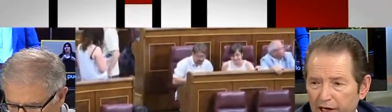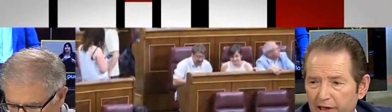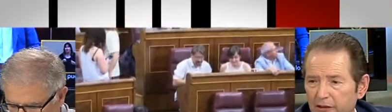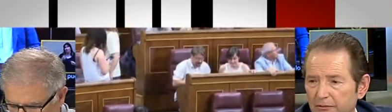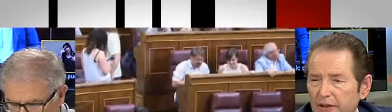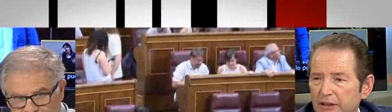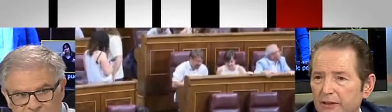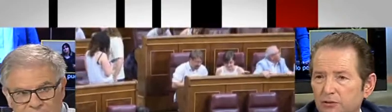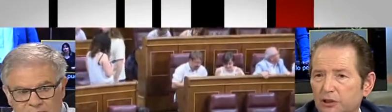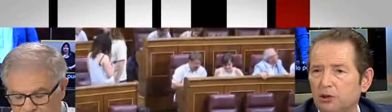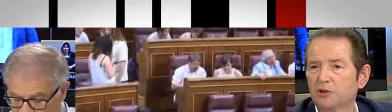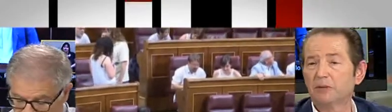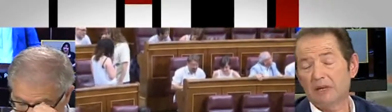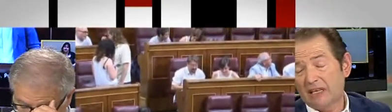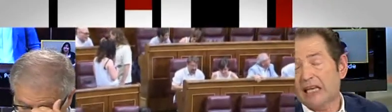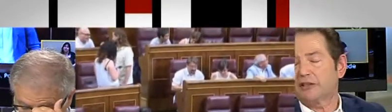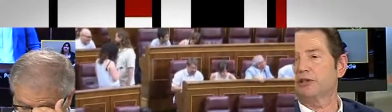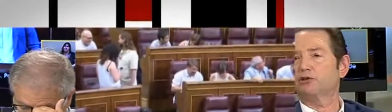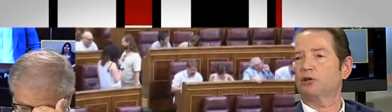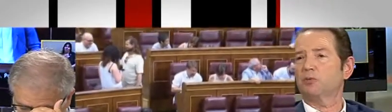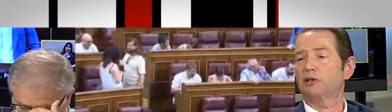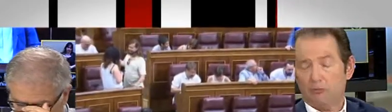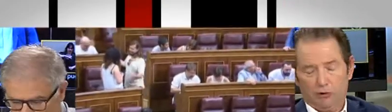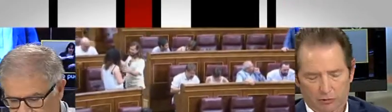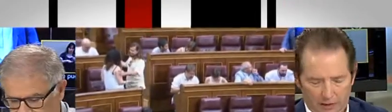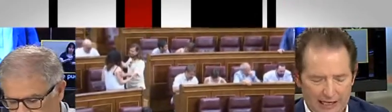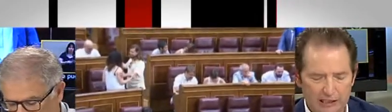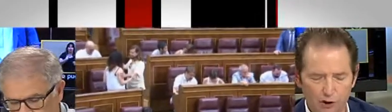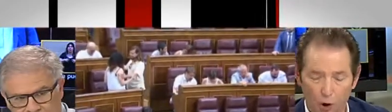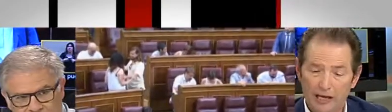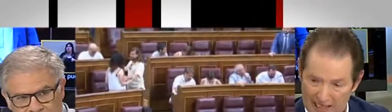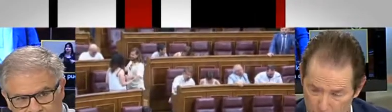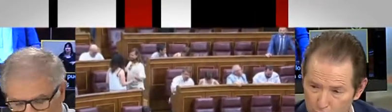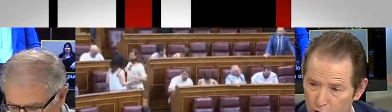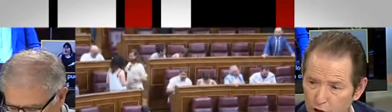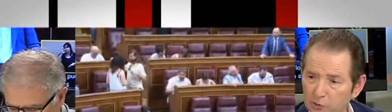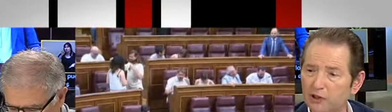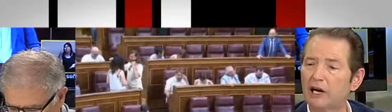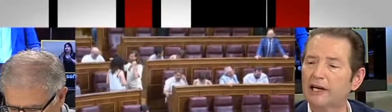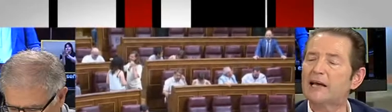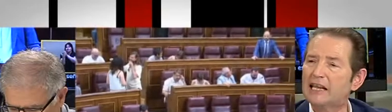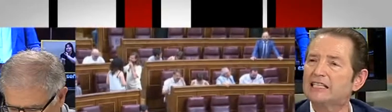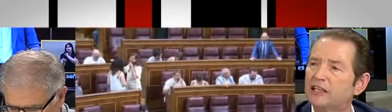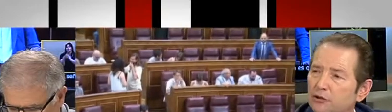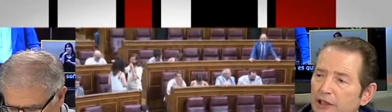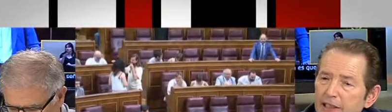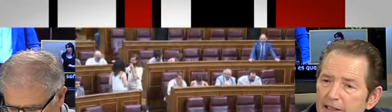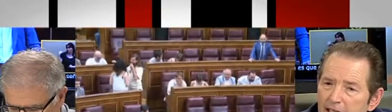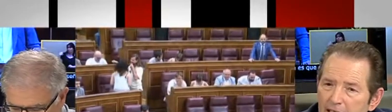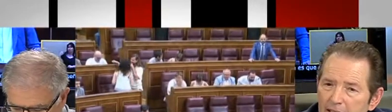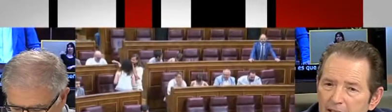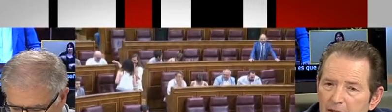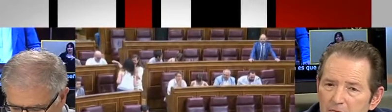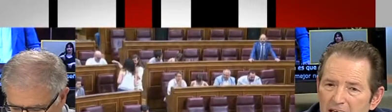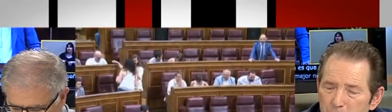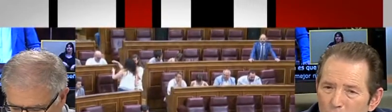con la realidad no se corresponden me da la sensación de que no se corresponde cuando me da la sensación no estoy seguro que no se corresponde con la realidad y me da la sensación de